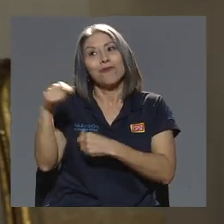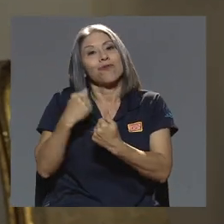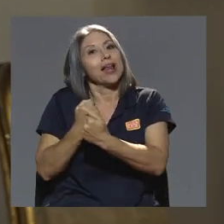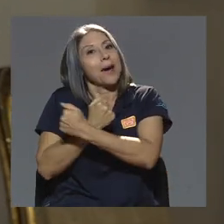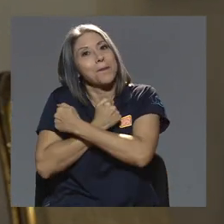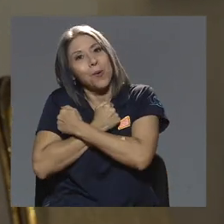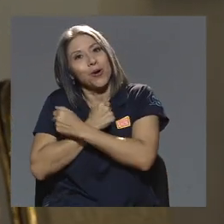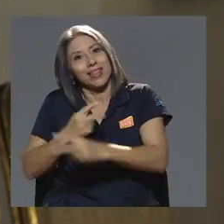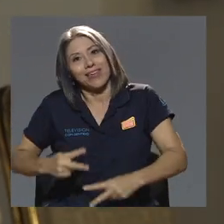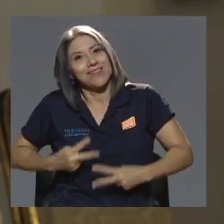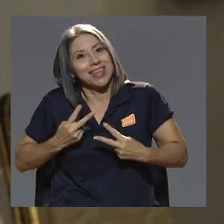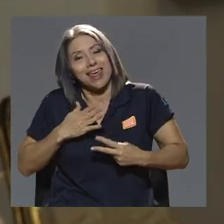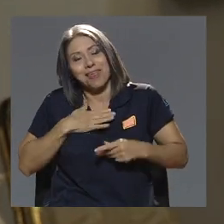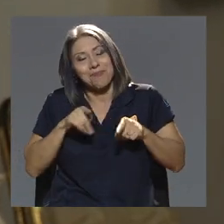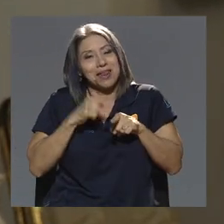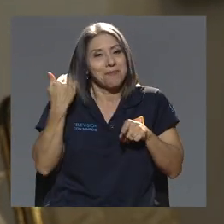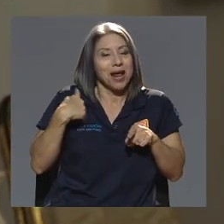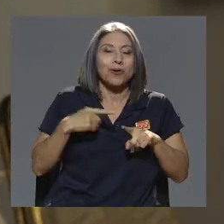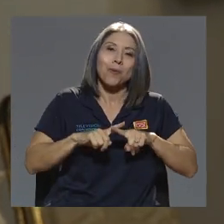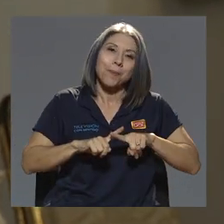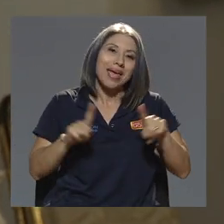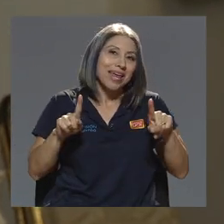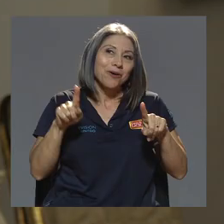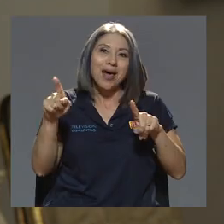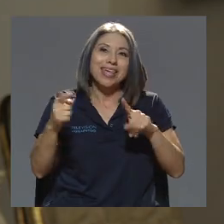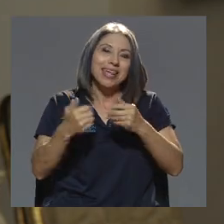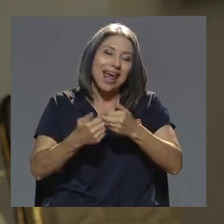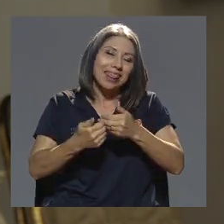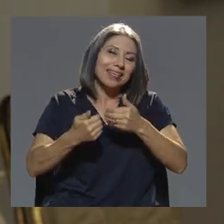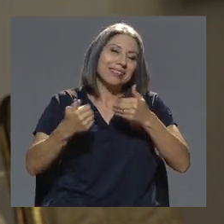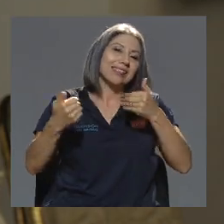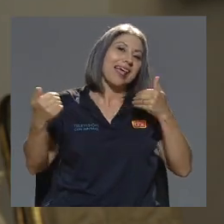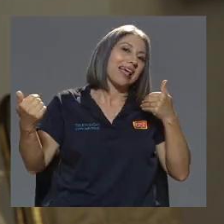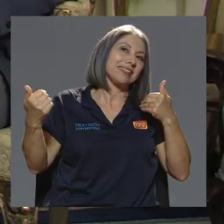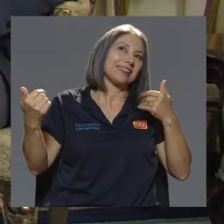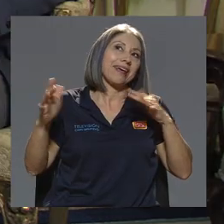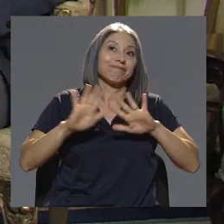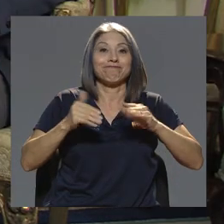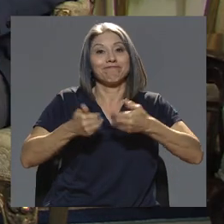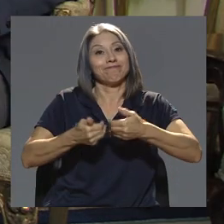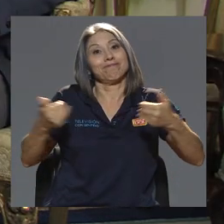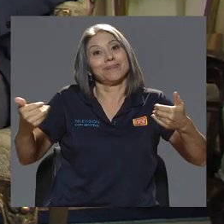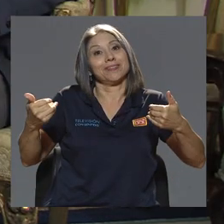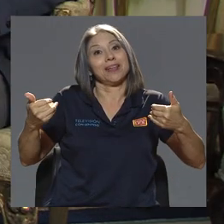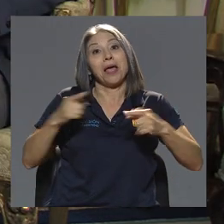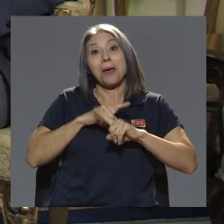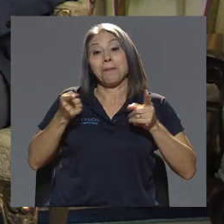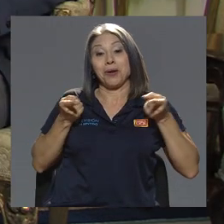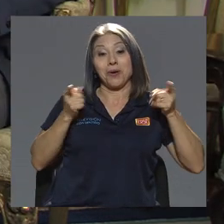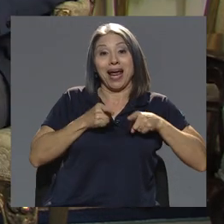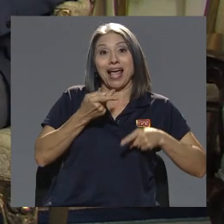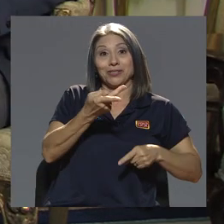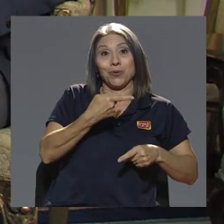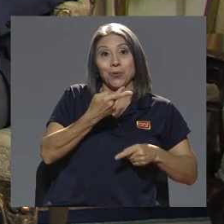pero ahí sí la distancia pudo. En el caso nuestro, bendito Dios,